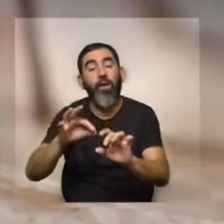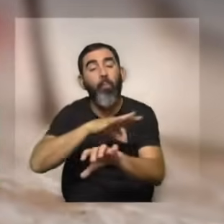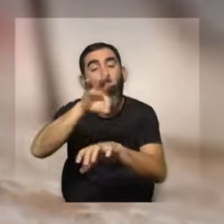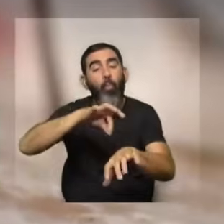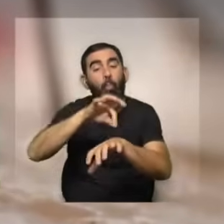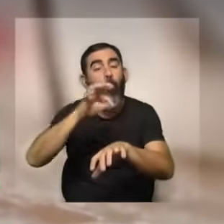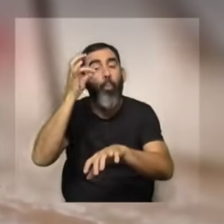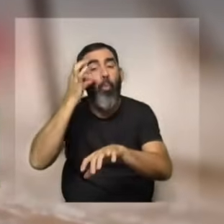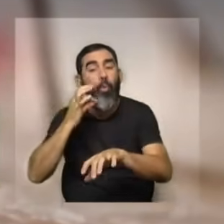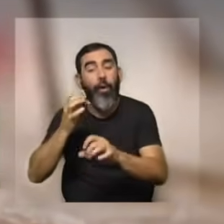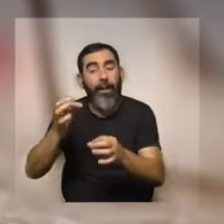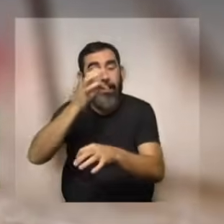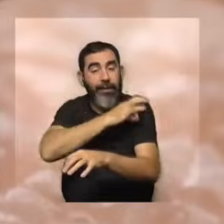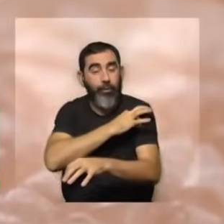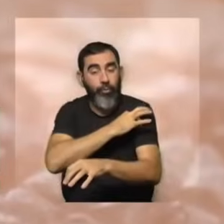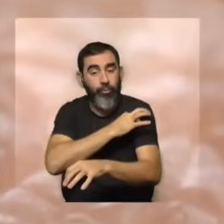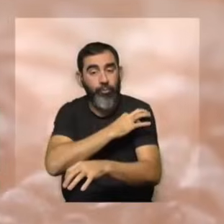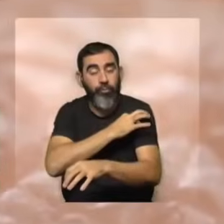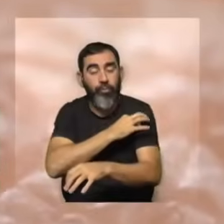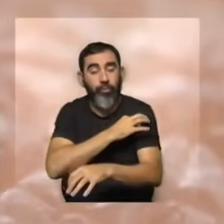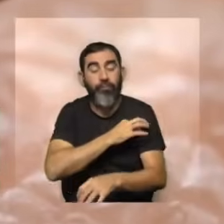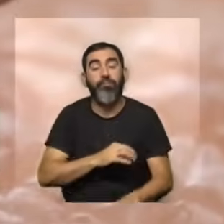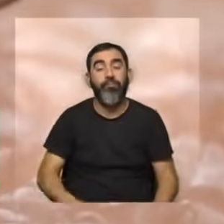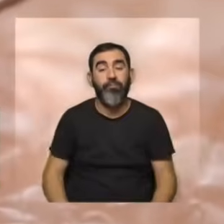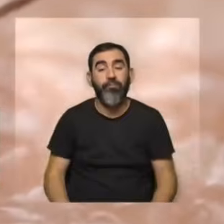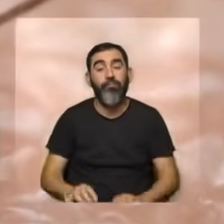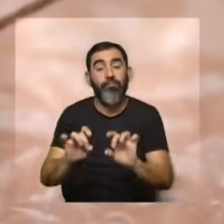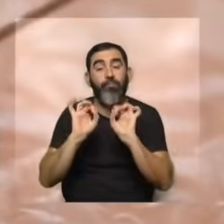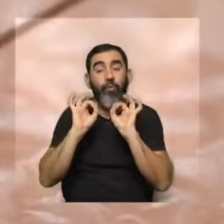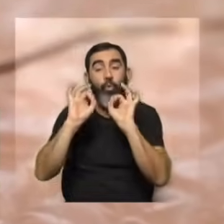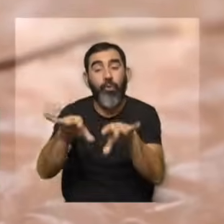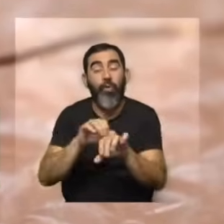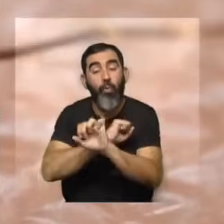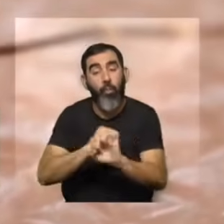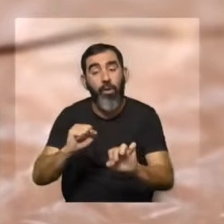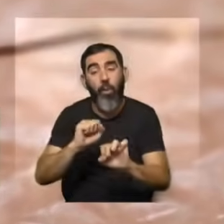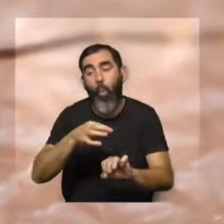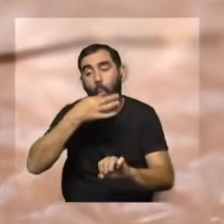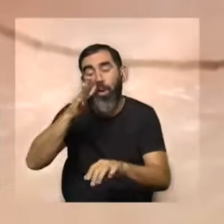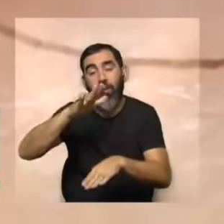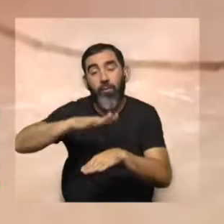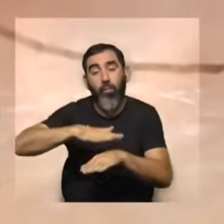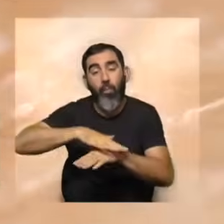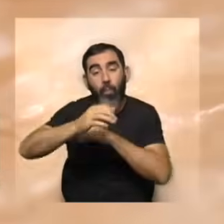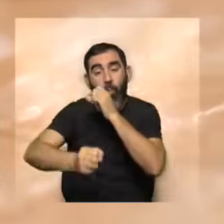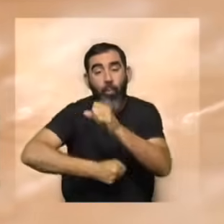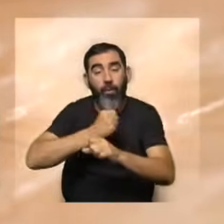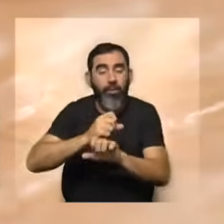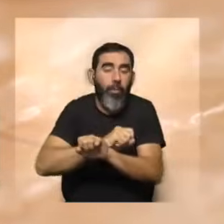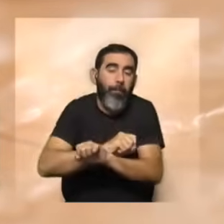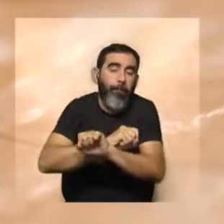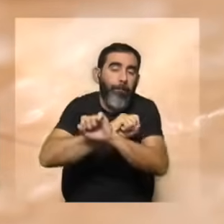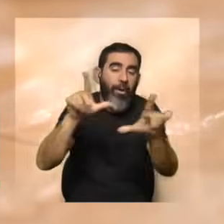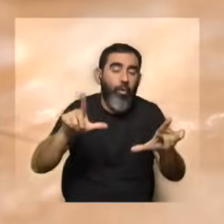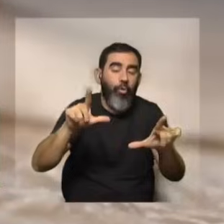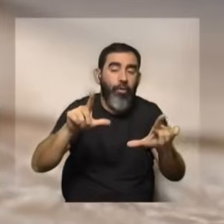mosquitos infectados que actúan como vectores del virus, y si bien la transmisión puede ocurrir en cualquier momento del año, tiende a aumentar durante